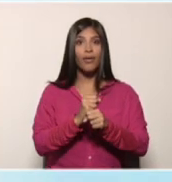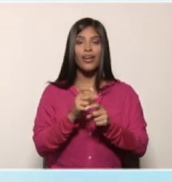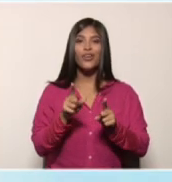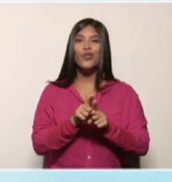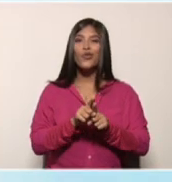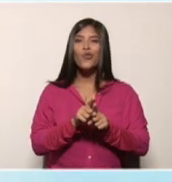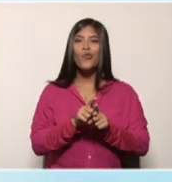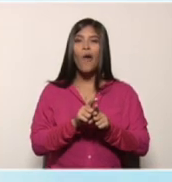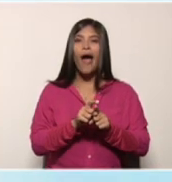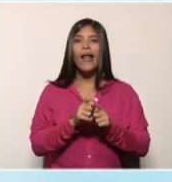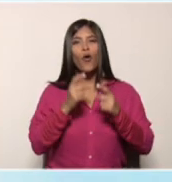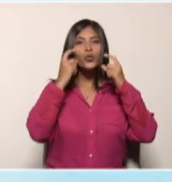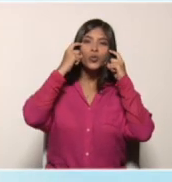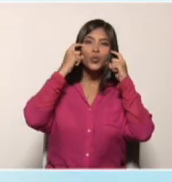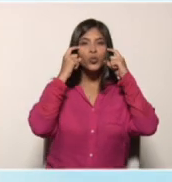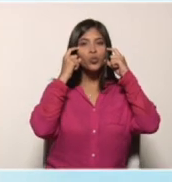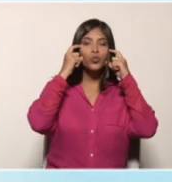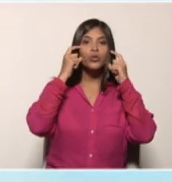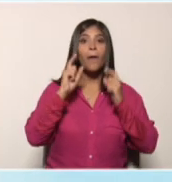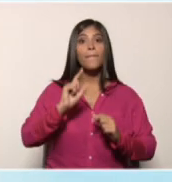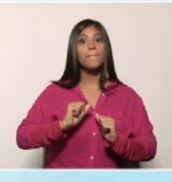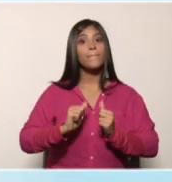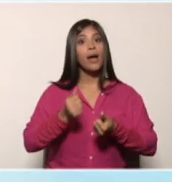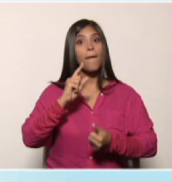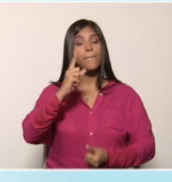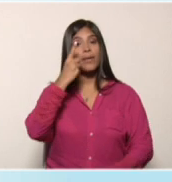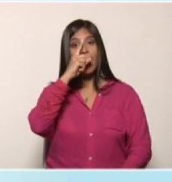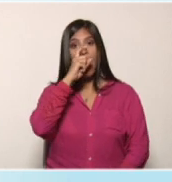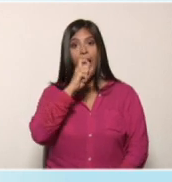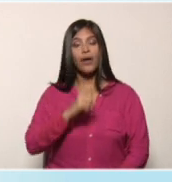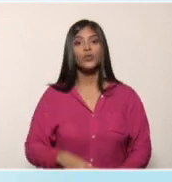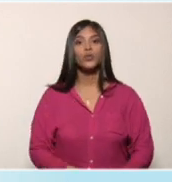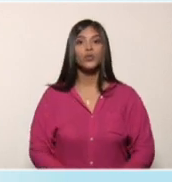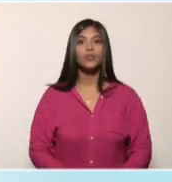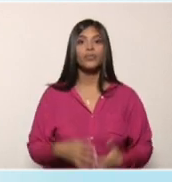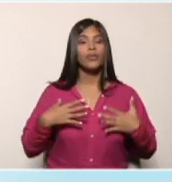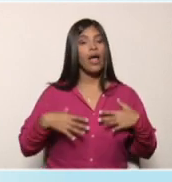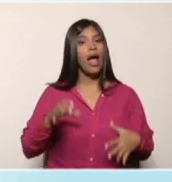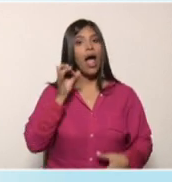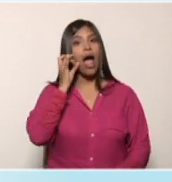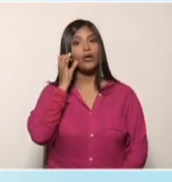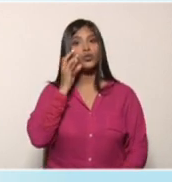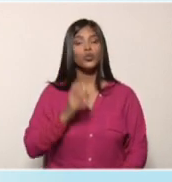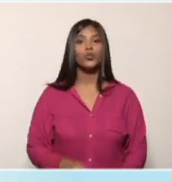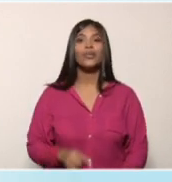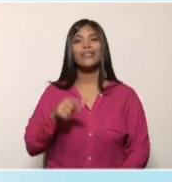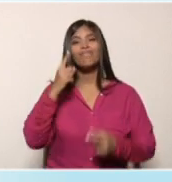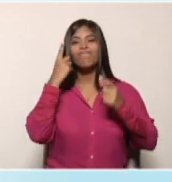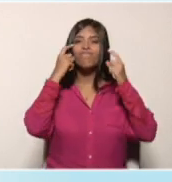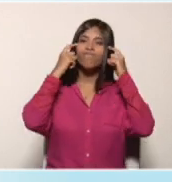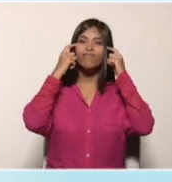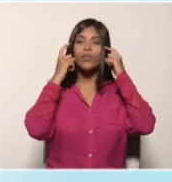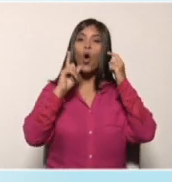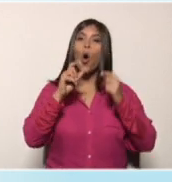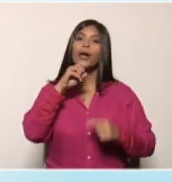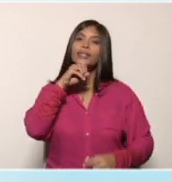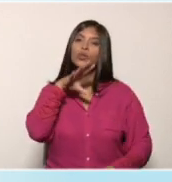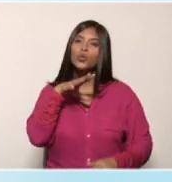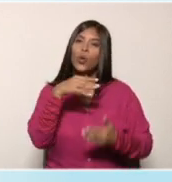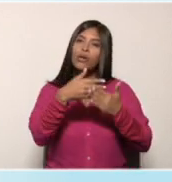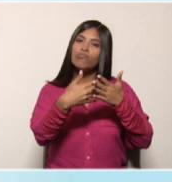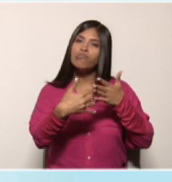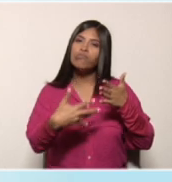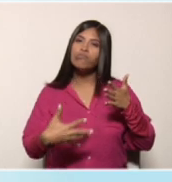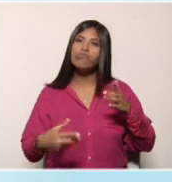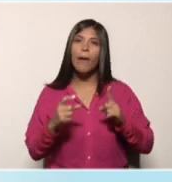cómica. Comienzo con primer año. La tira cómica o historieta es una narración